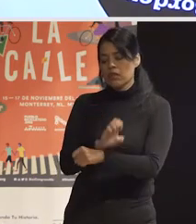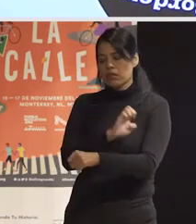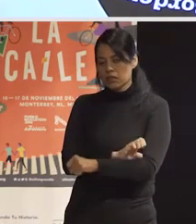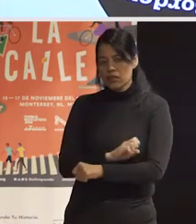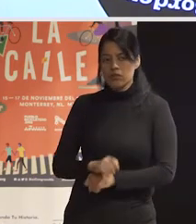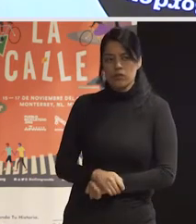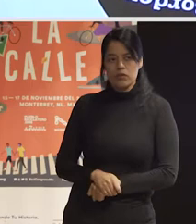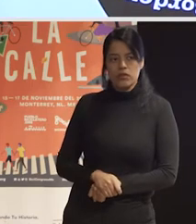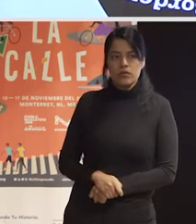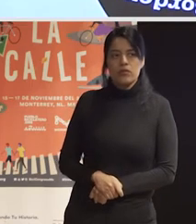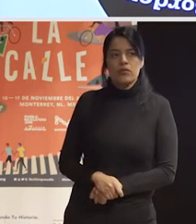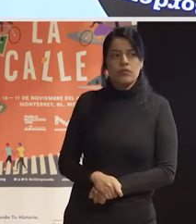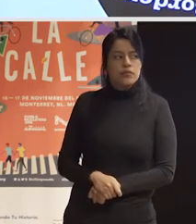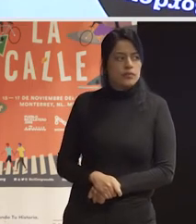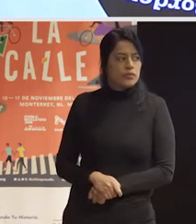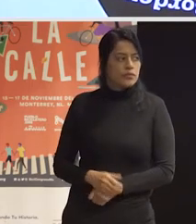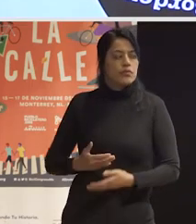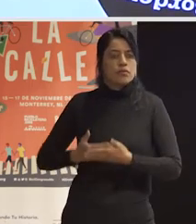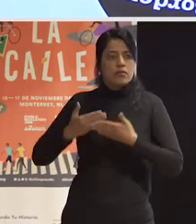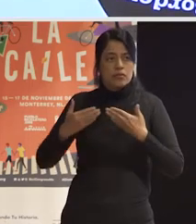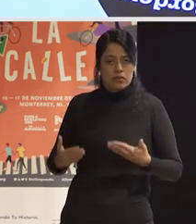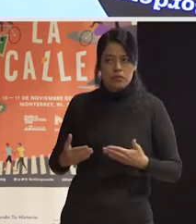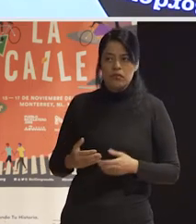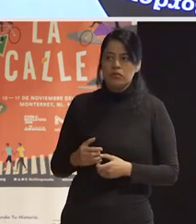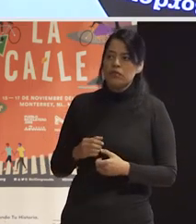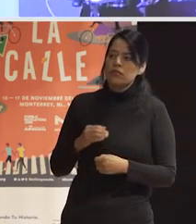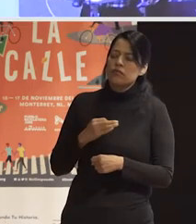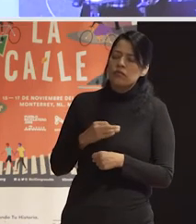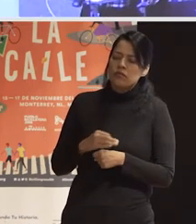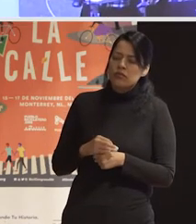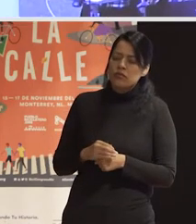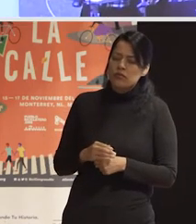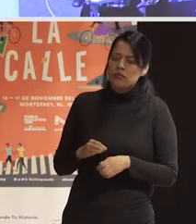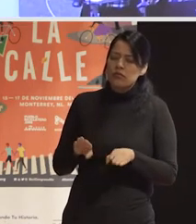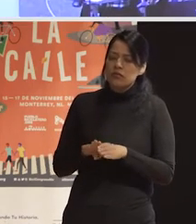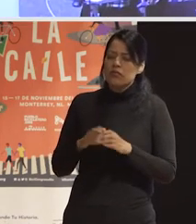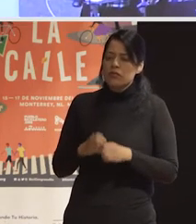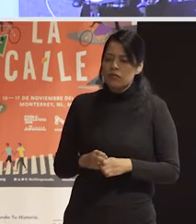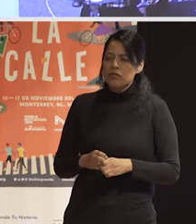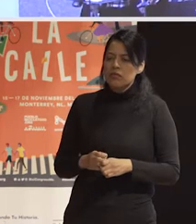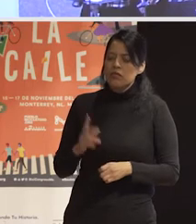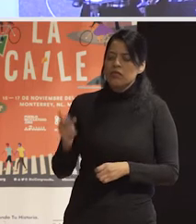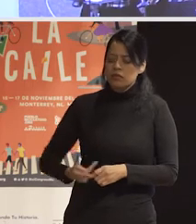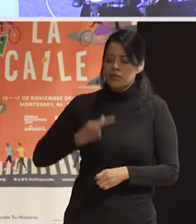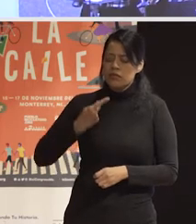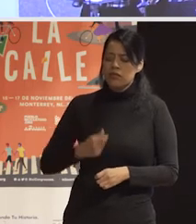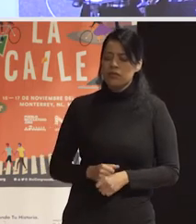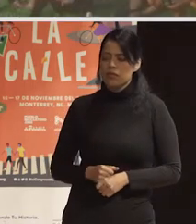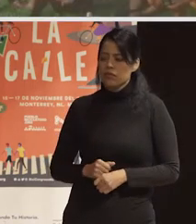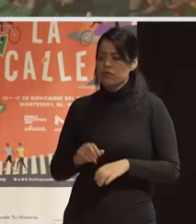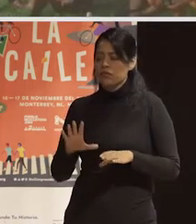saber ahora en qué momento estamos verdad nos preguntamos hay